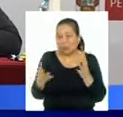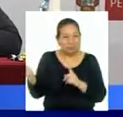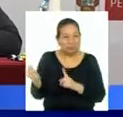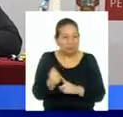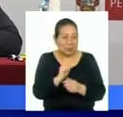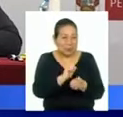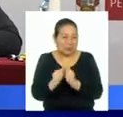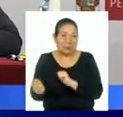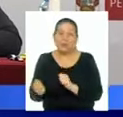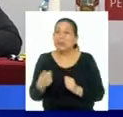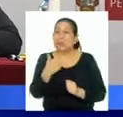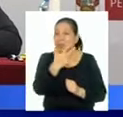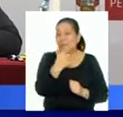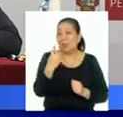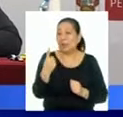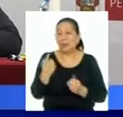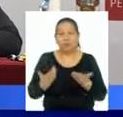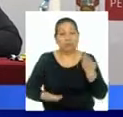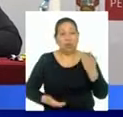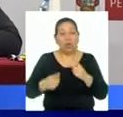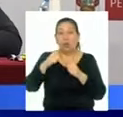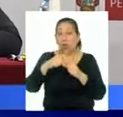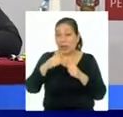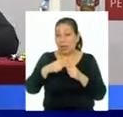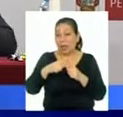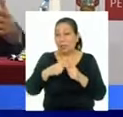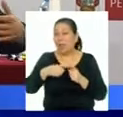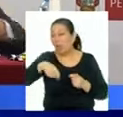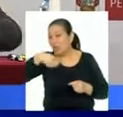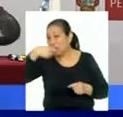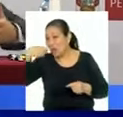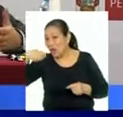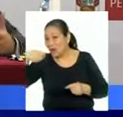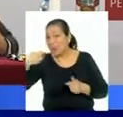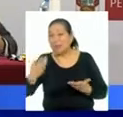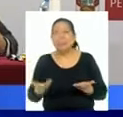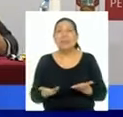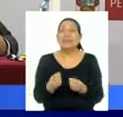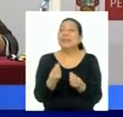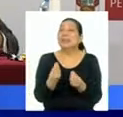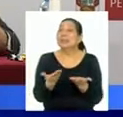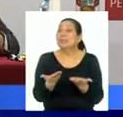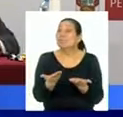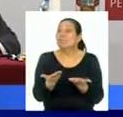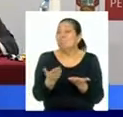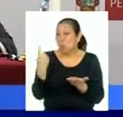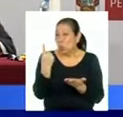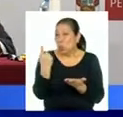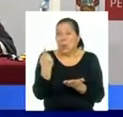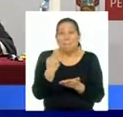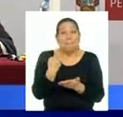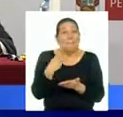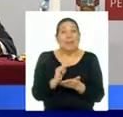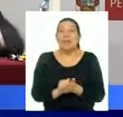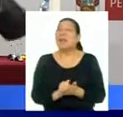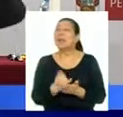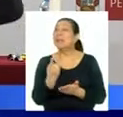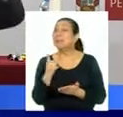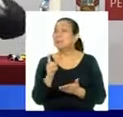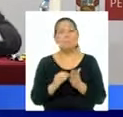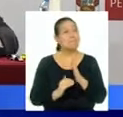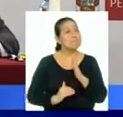destruyó 31 toneladas de drogas, que es el número que digamos, en una sola oportunidad